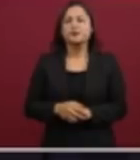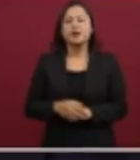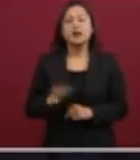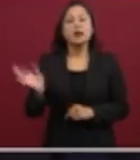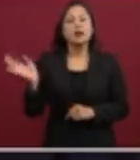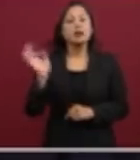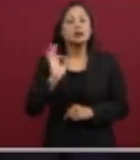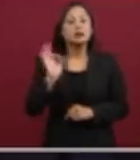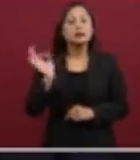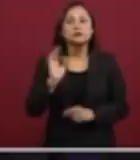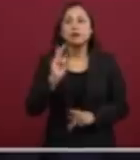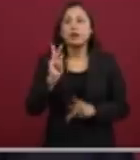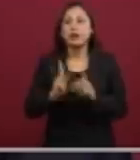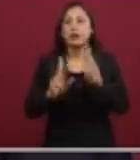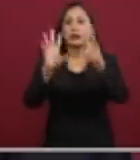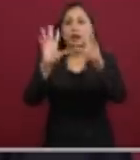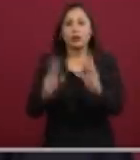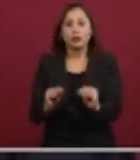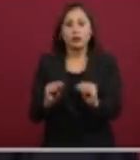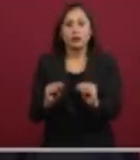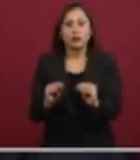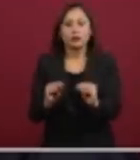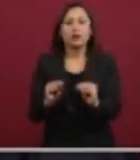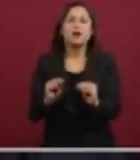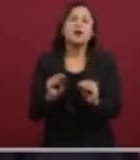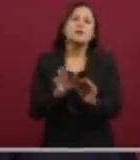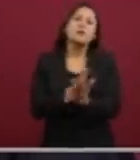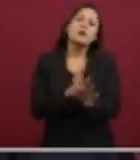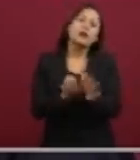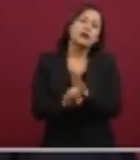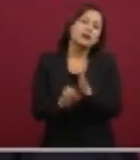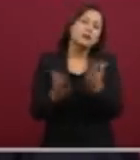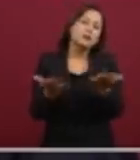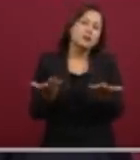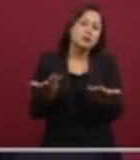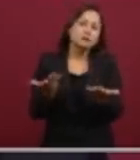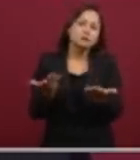apagones en donde no se construyeron